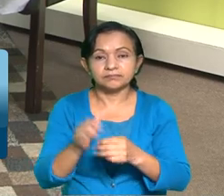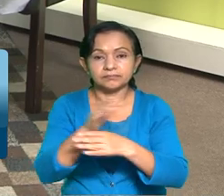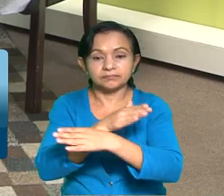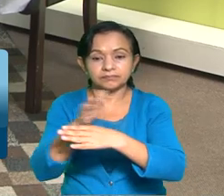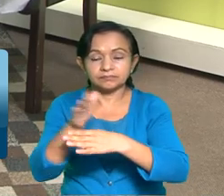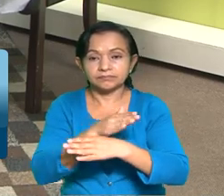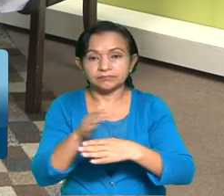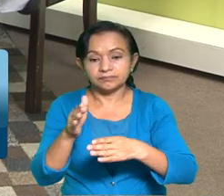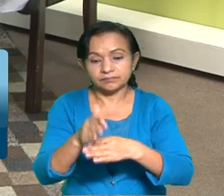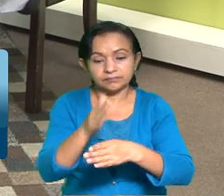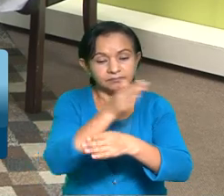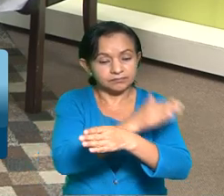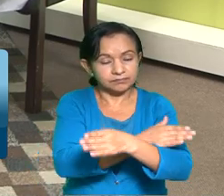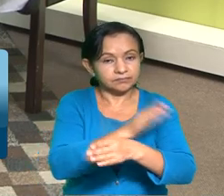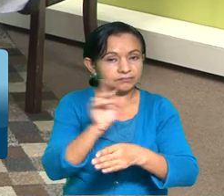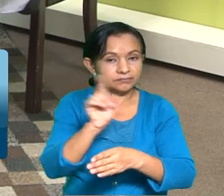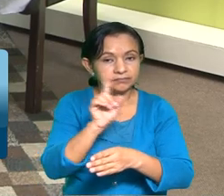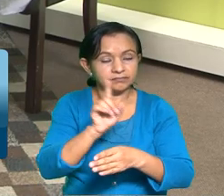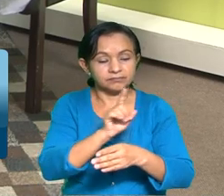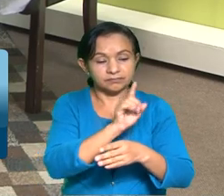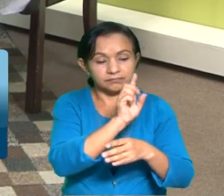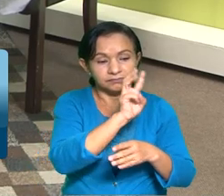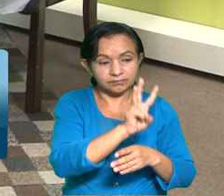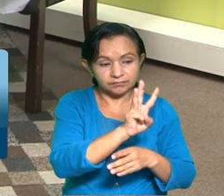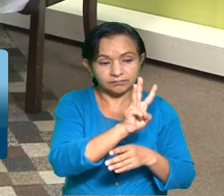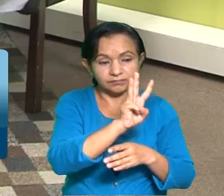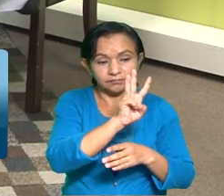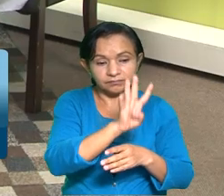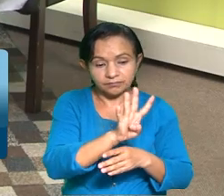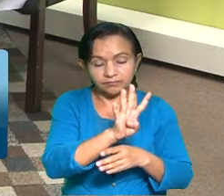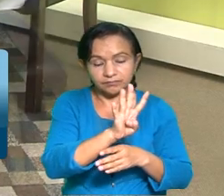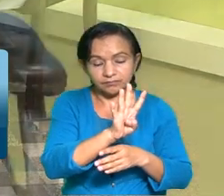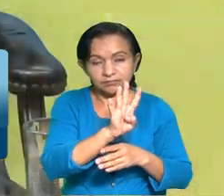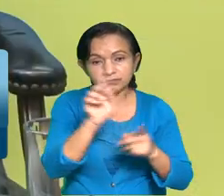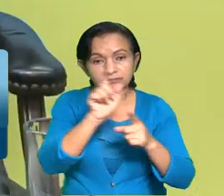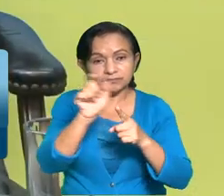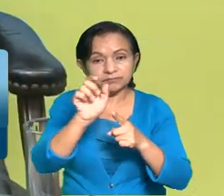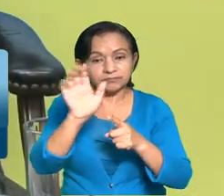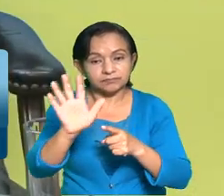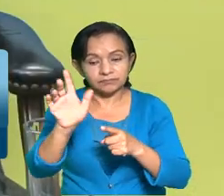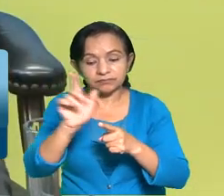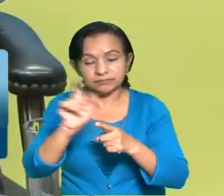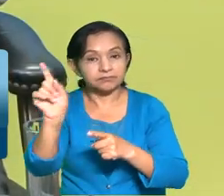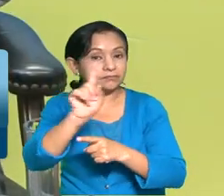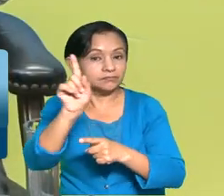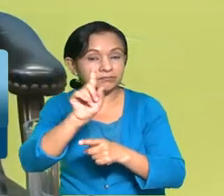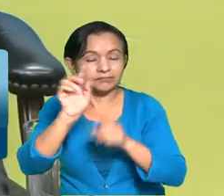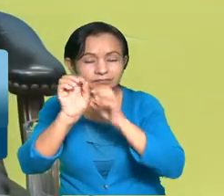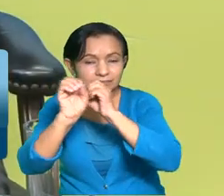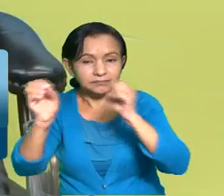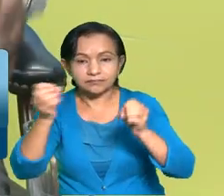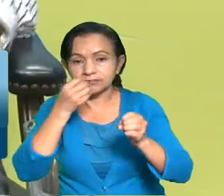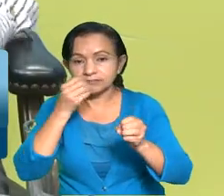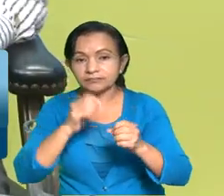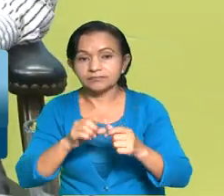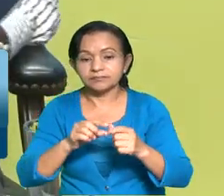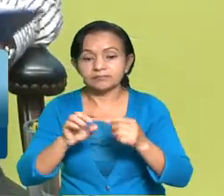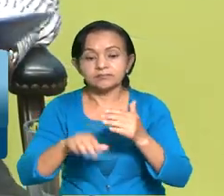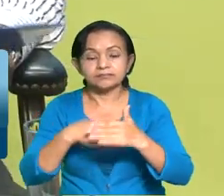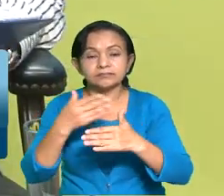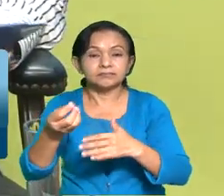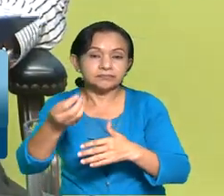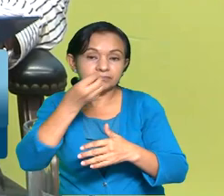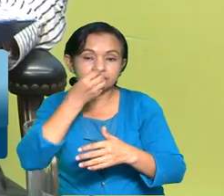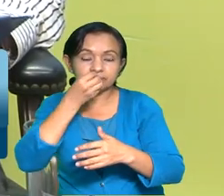pero no antes de los 6 meses. Ya, ahora la alimentación de la madre para